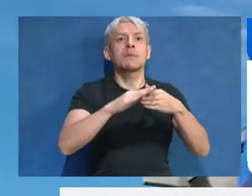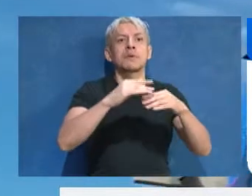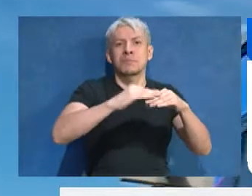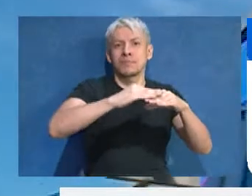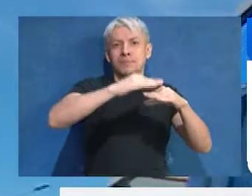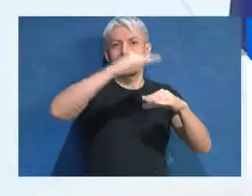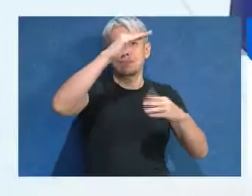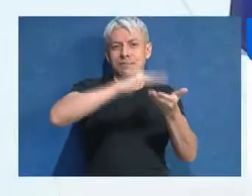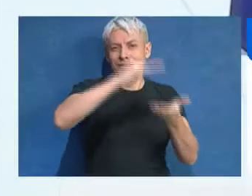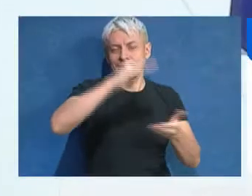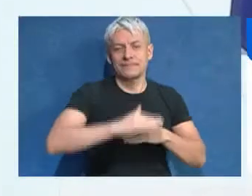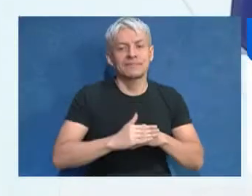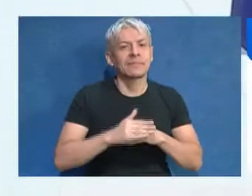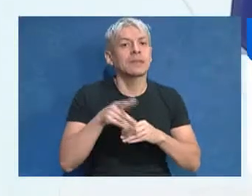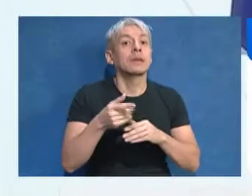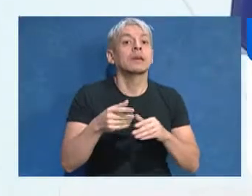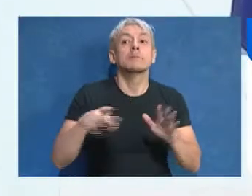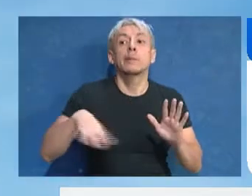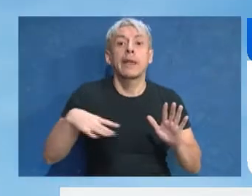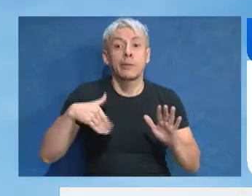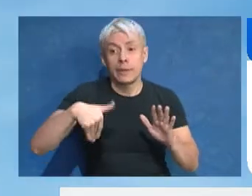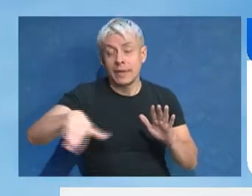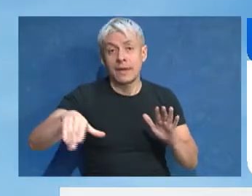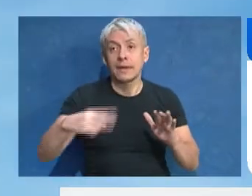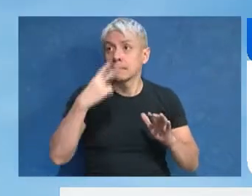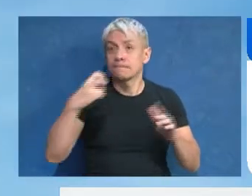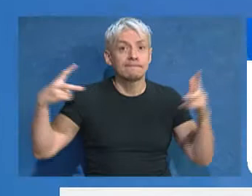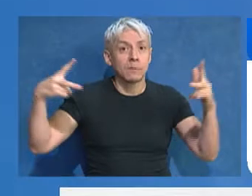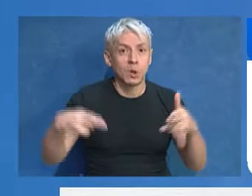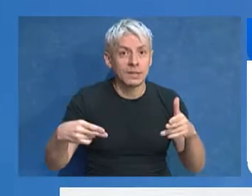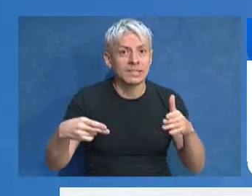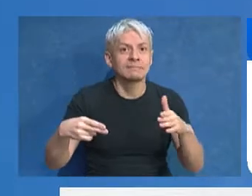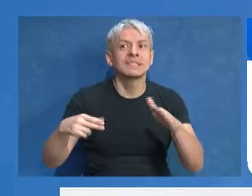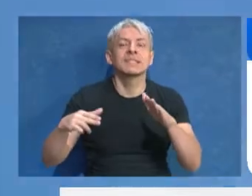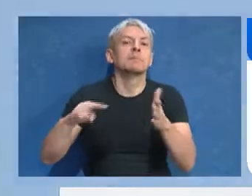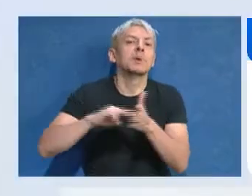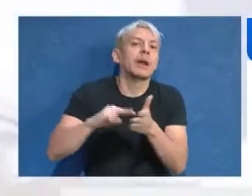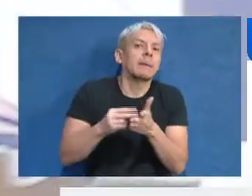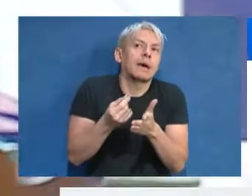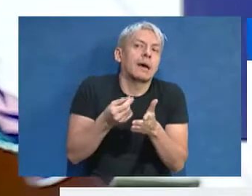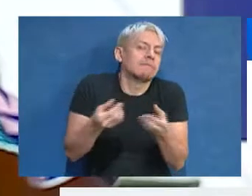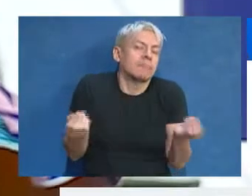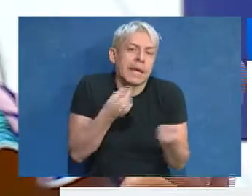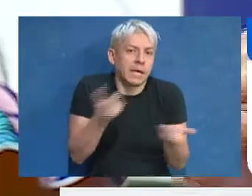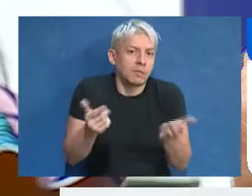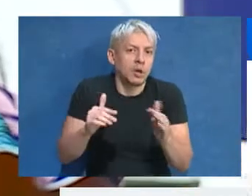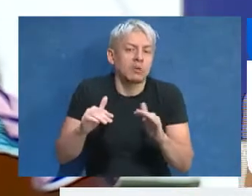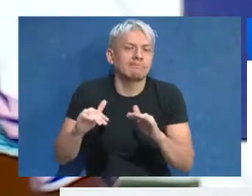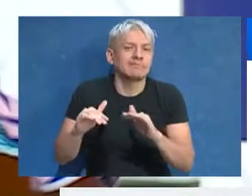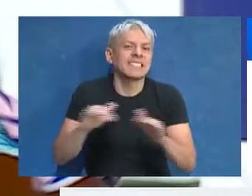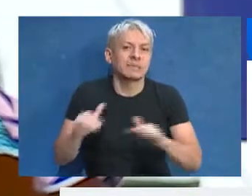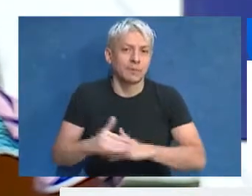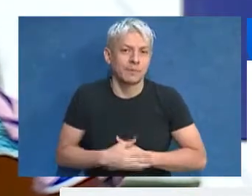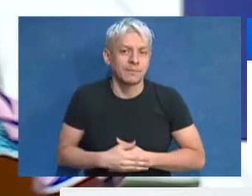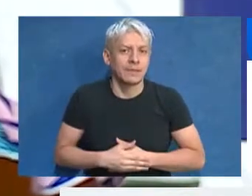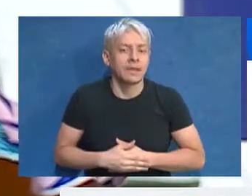resguardar a la comunidad en caso de un corte de luz que podría ser ocasionado por un evento natural como un sismo. La gente a veces